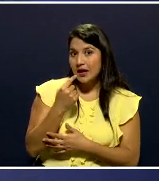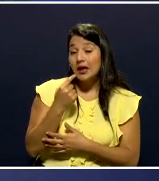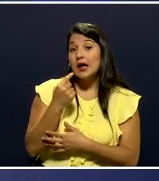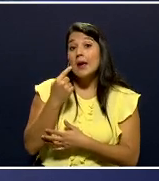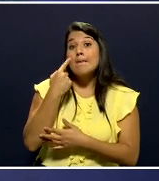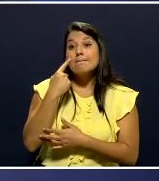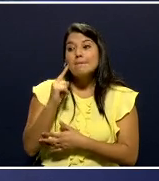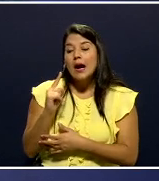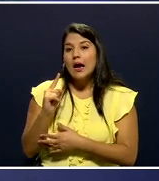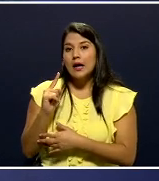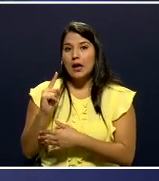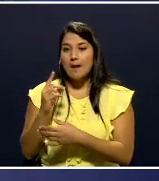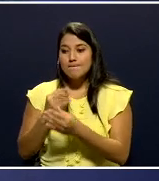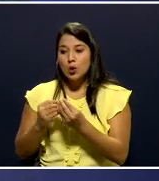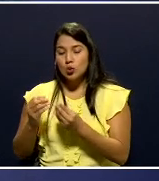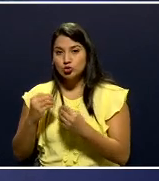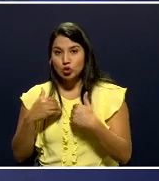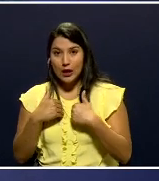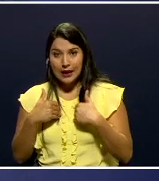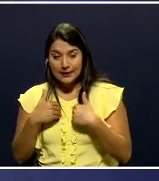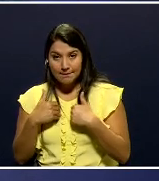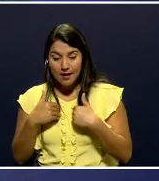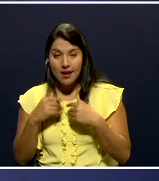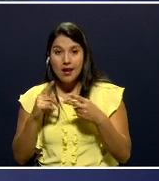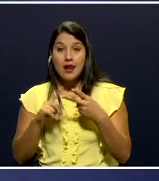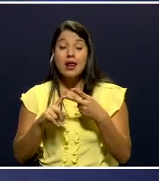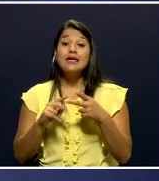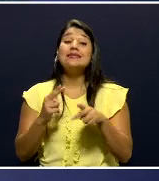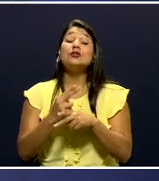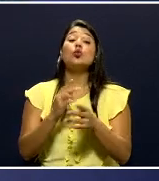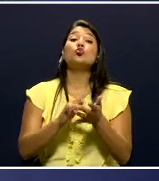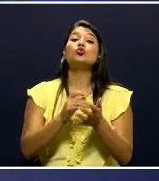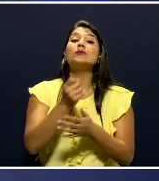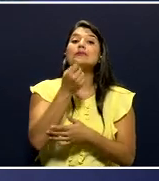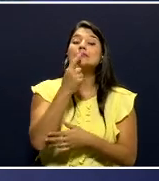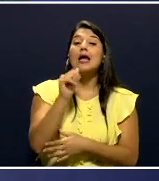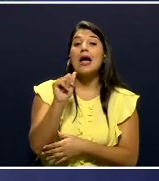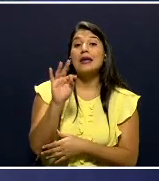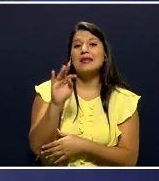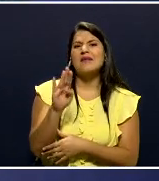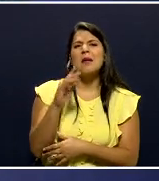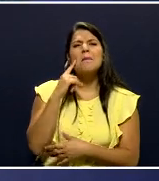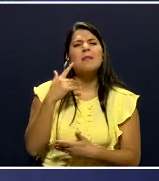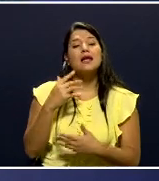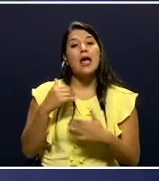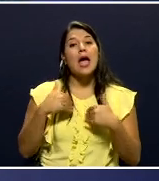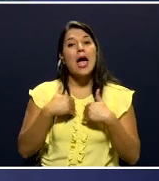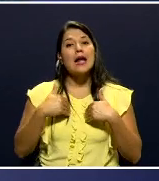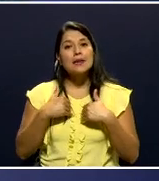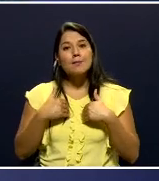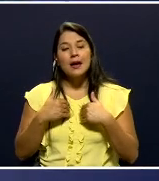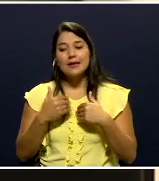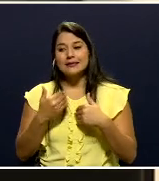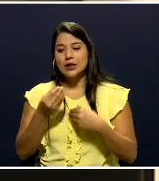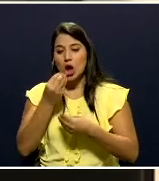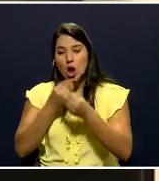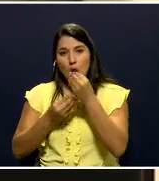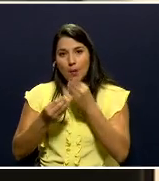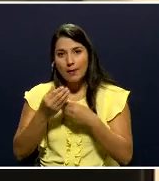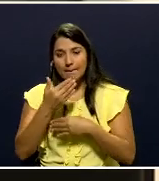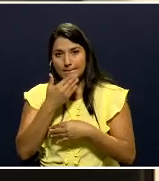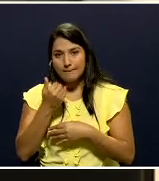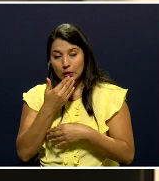animal, se usan antibióticos para que los animales tengan una mejor conversión alimenticia cuando se mezcla